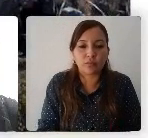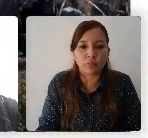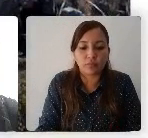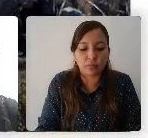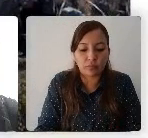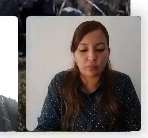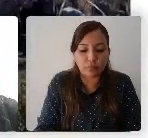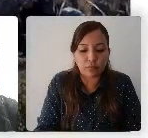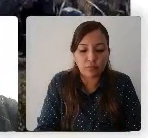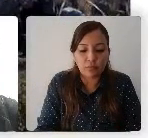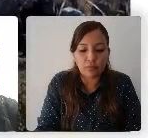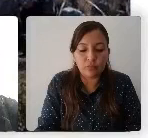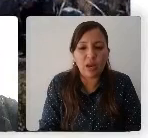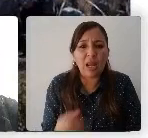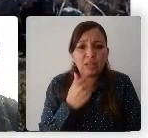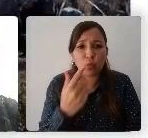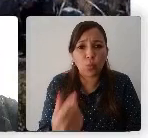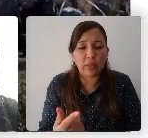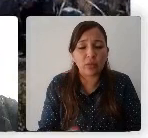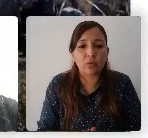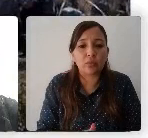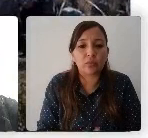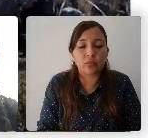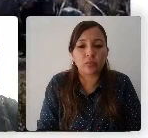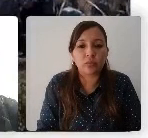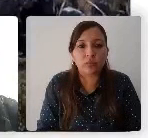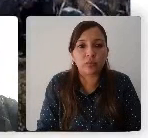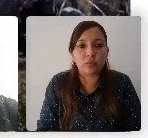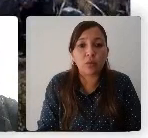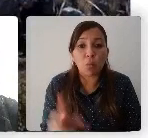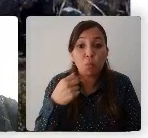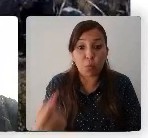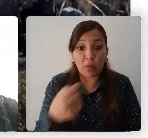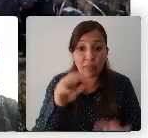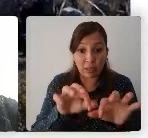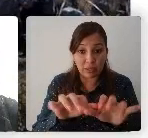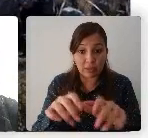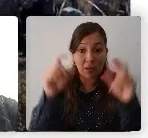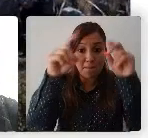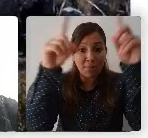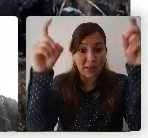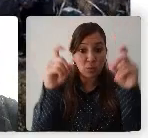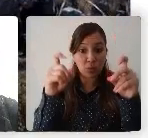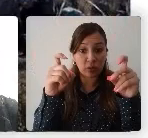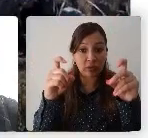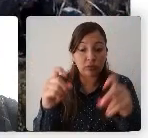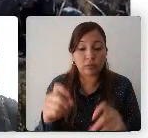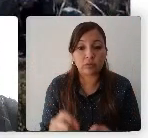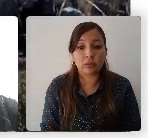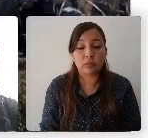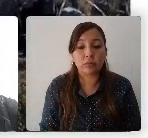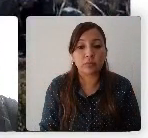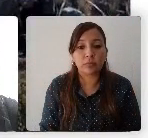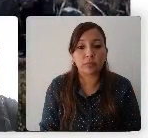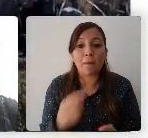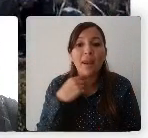Mientras sucede eso, quiero comentarles, por favor, que pueden hacer sus preguntas a través del chat. Nosotros se las vamos a llevar a Franco al